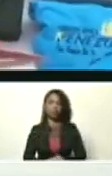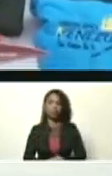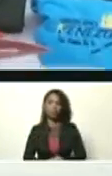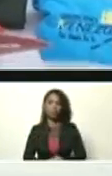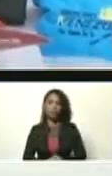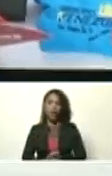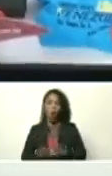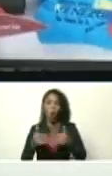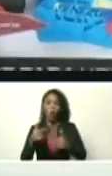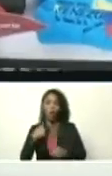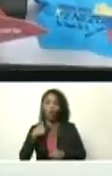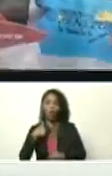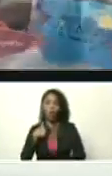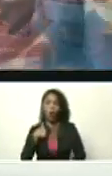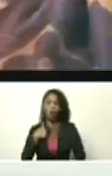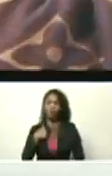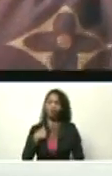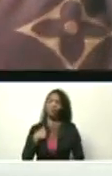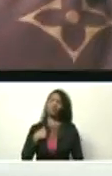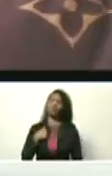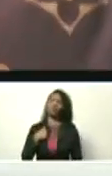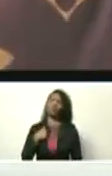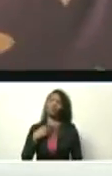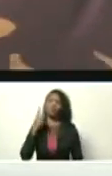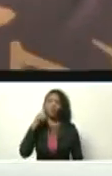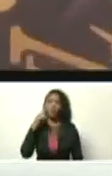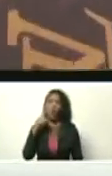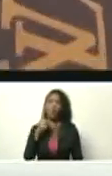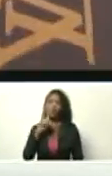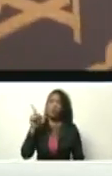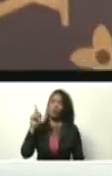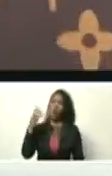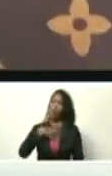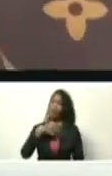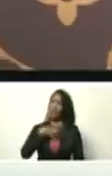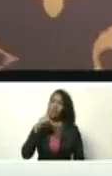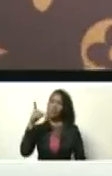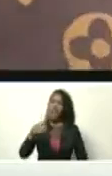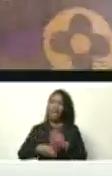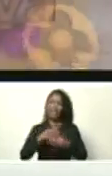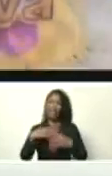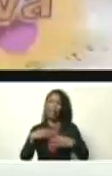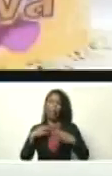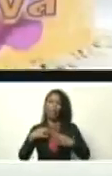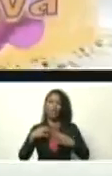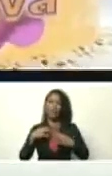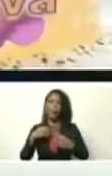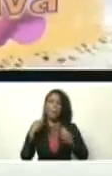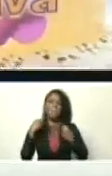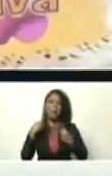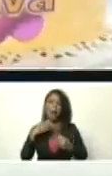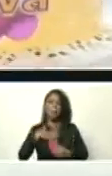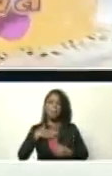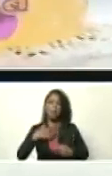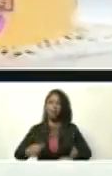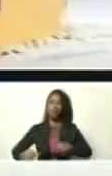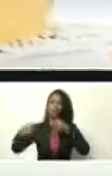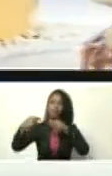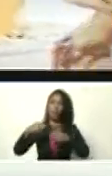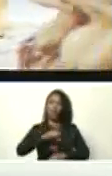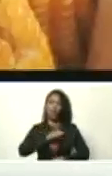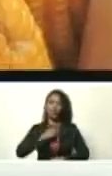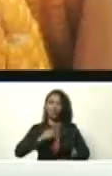Lo cual yo reclamaría. No puede ser que ustedes estén produciendo uniformes para mi rival,